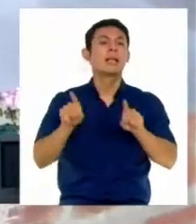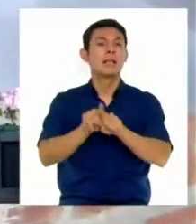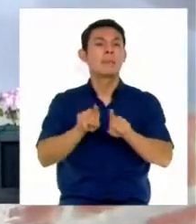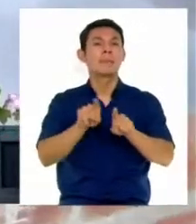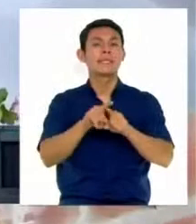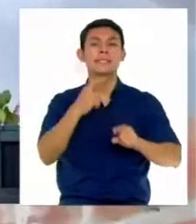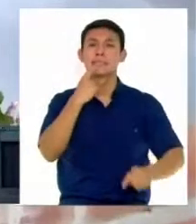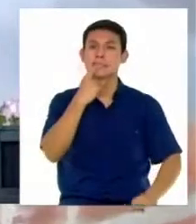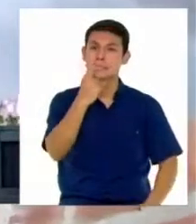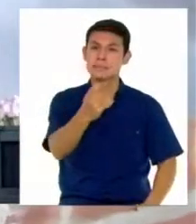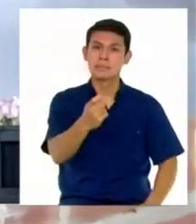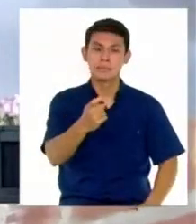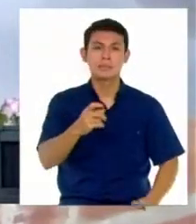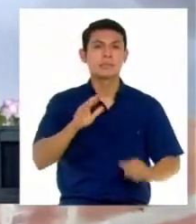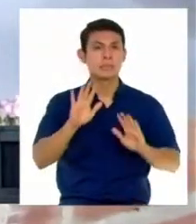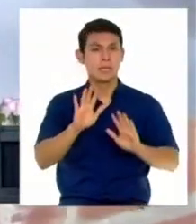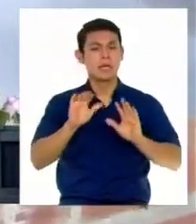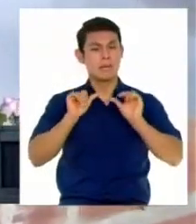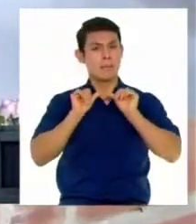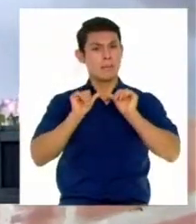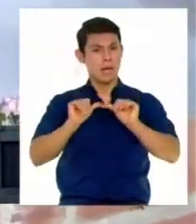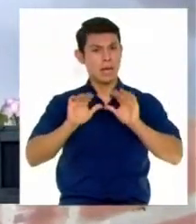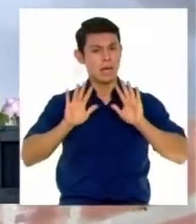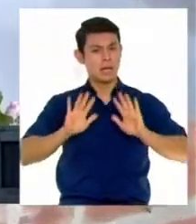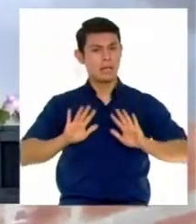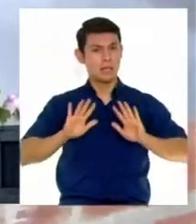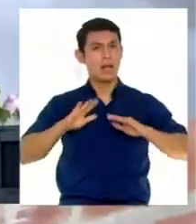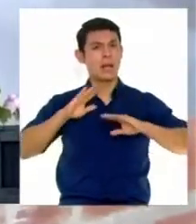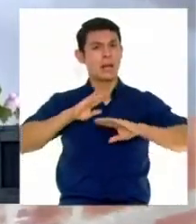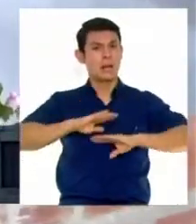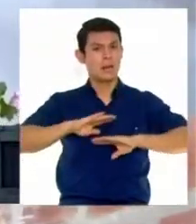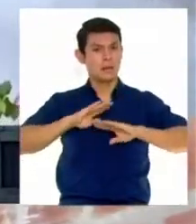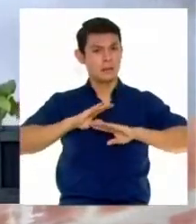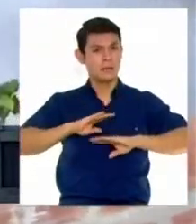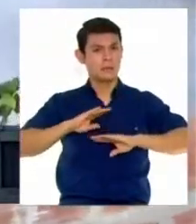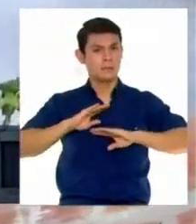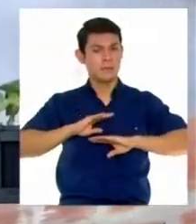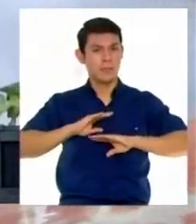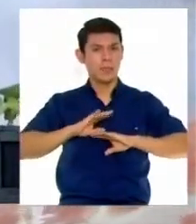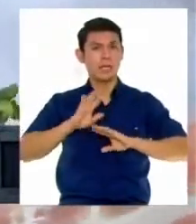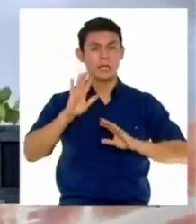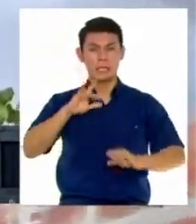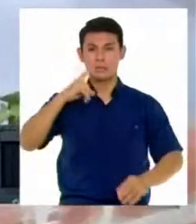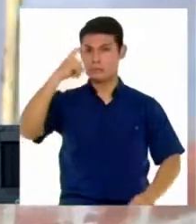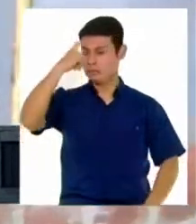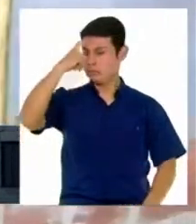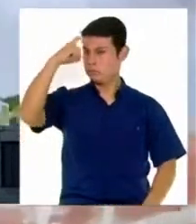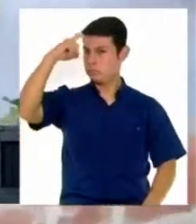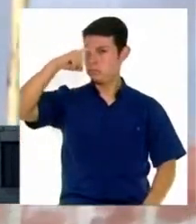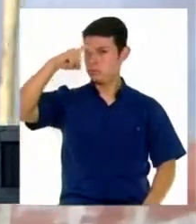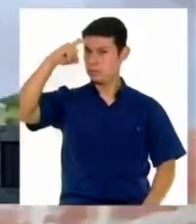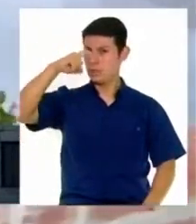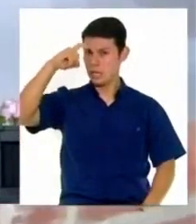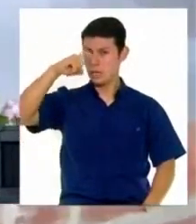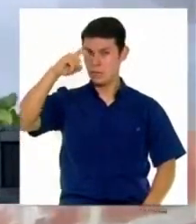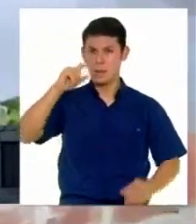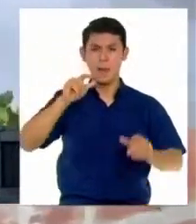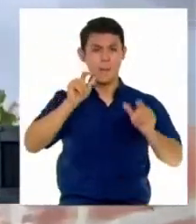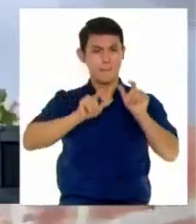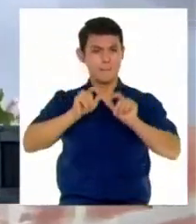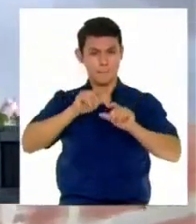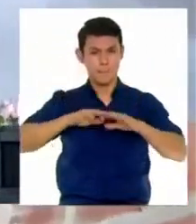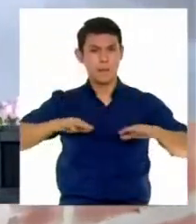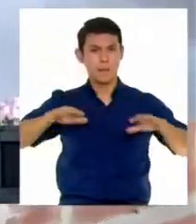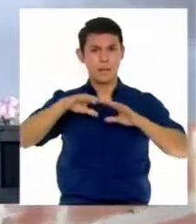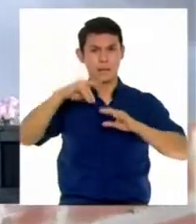decirles de que hay que mantener la calma, hay que ser prudentes. El pueblo es sabio,